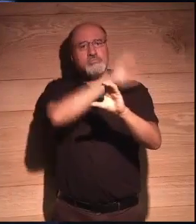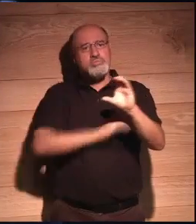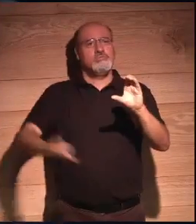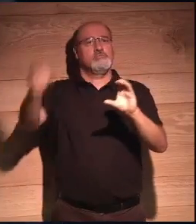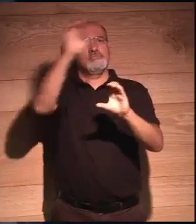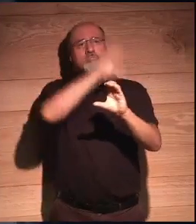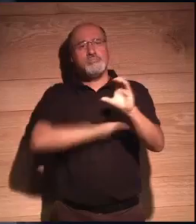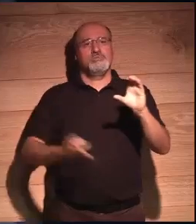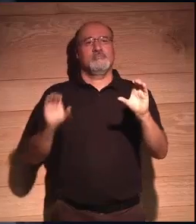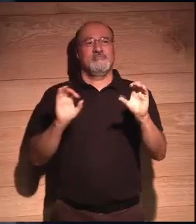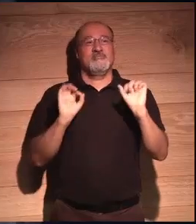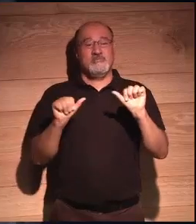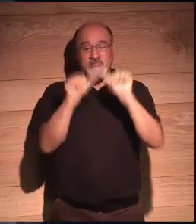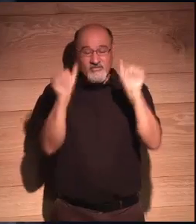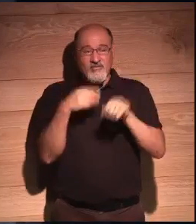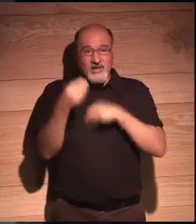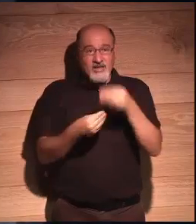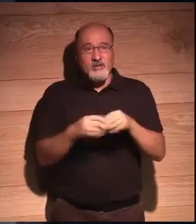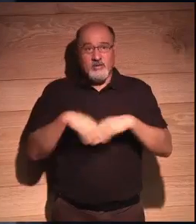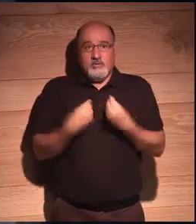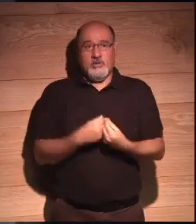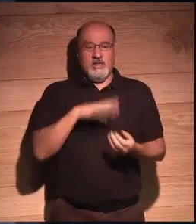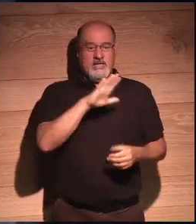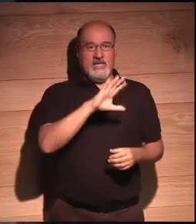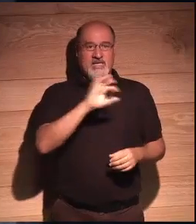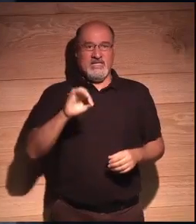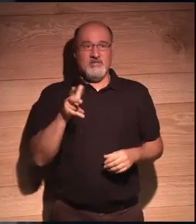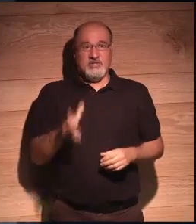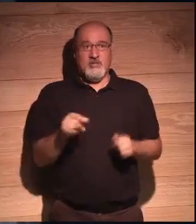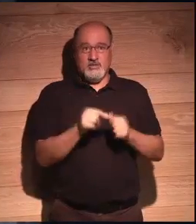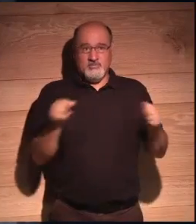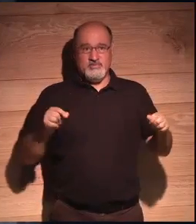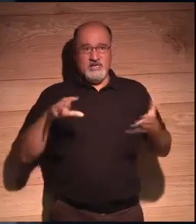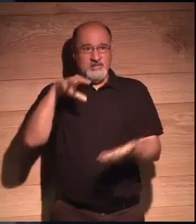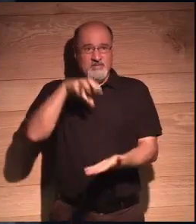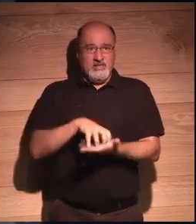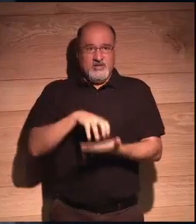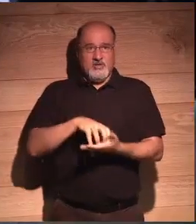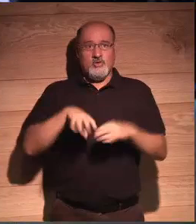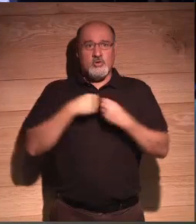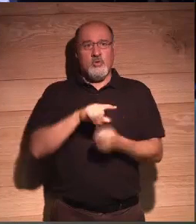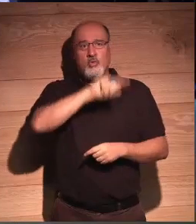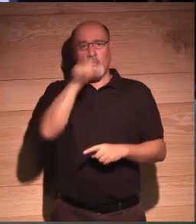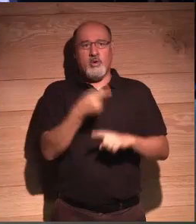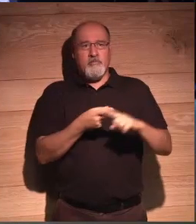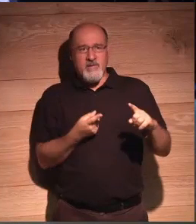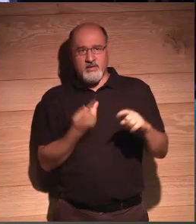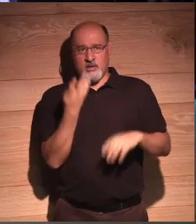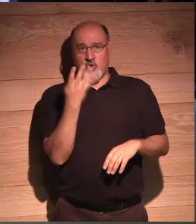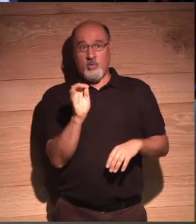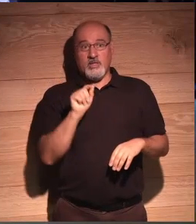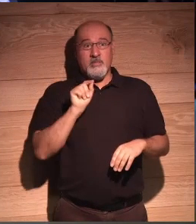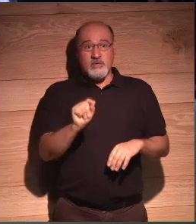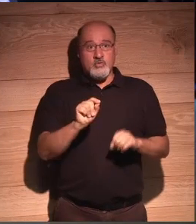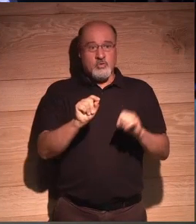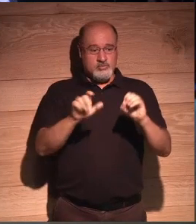tiempo. Para hacer eso, en los 500 kilómetros que está la estación espacial, tienen que dar una vuelta cada hora y media, cada 90 minutos tiene que dar una vuelta a